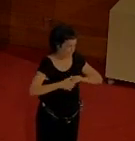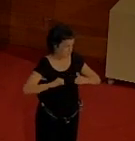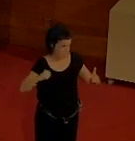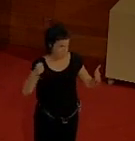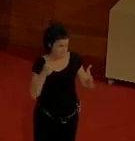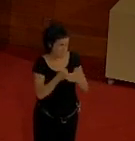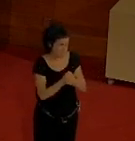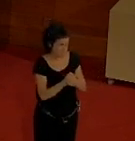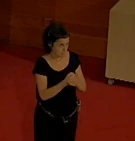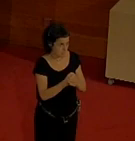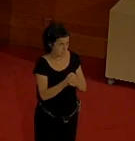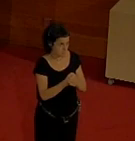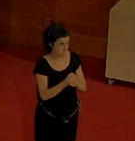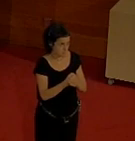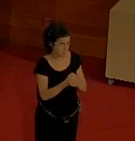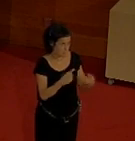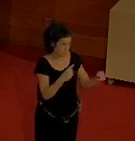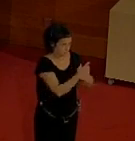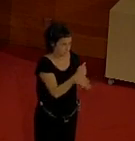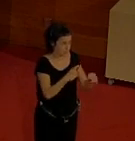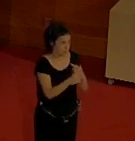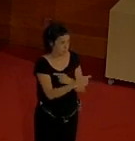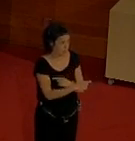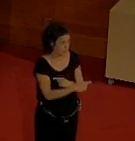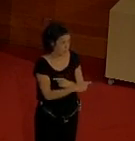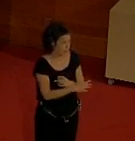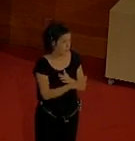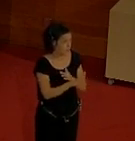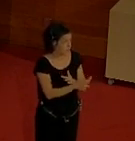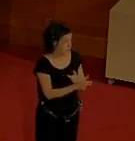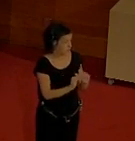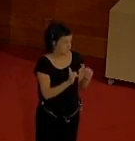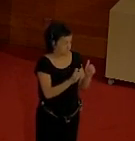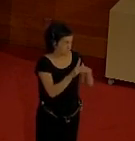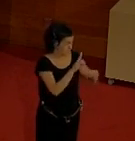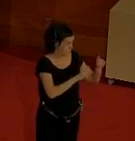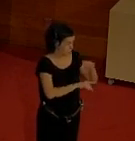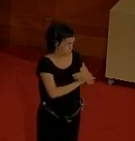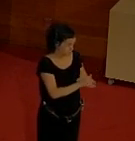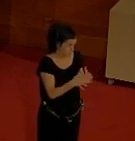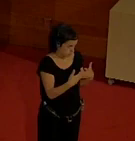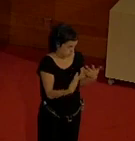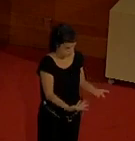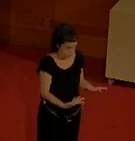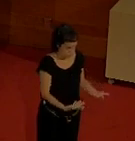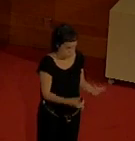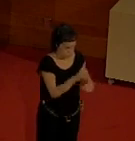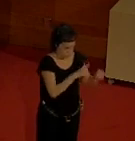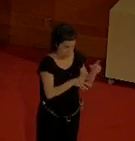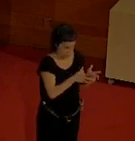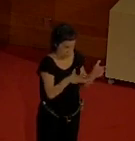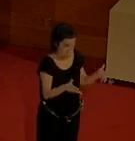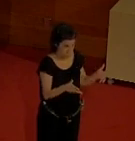momento la tiene un problema ya desde el principio y ahora mismo o sea ahora mismo India